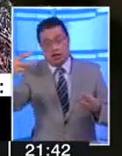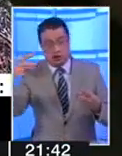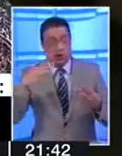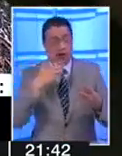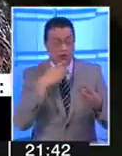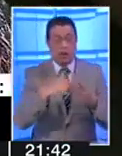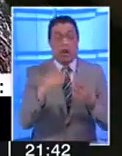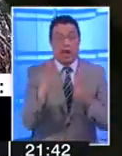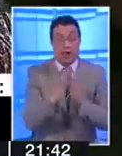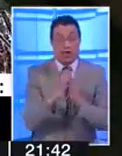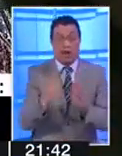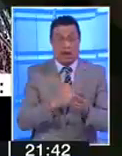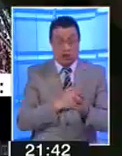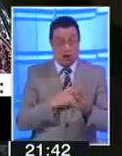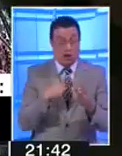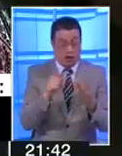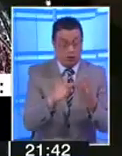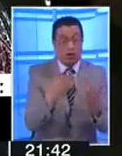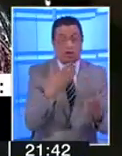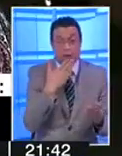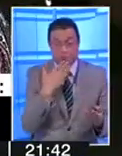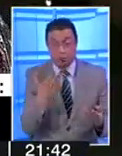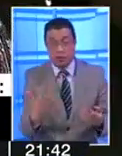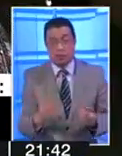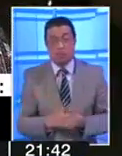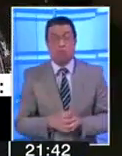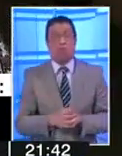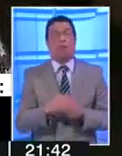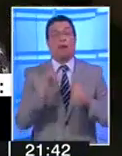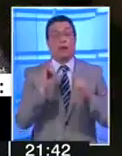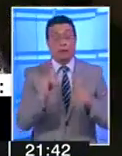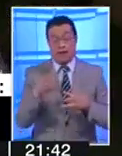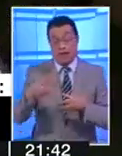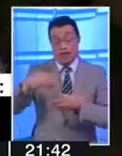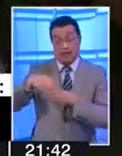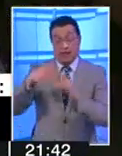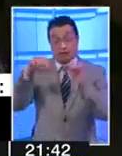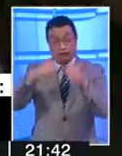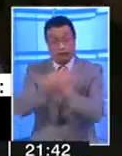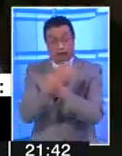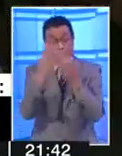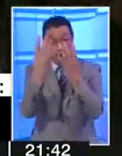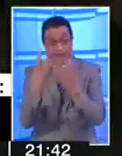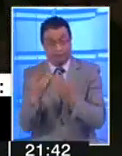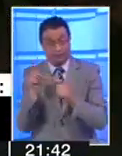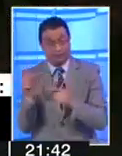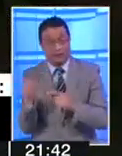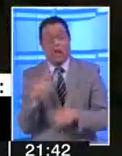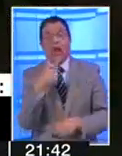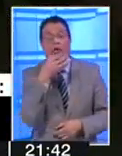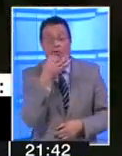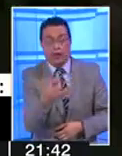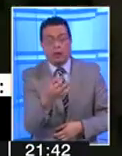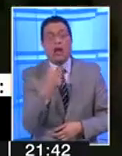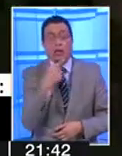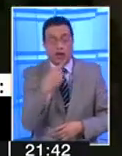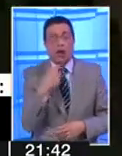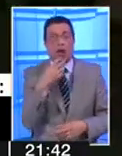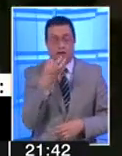iglesia católica. Y los internos decidieron que querían hacer